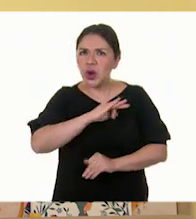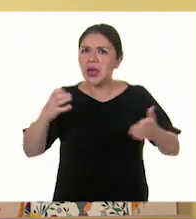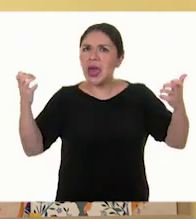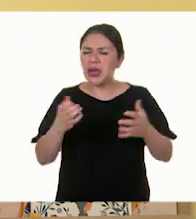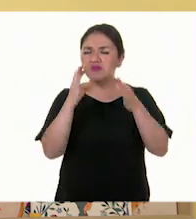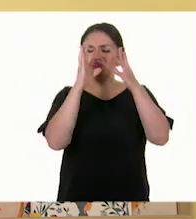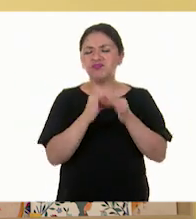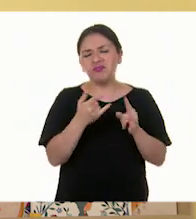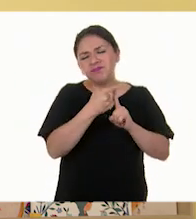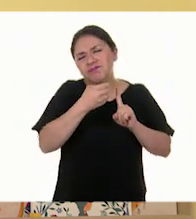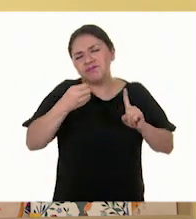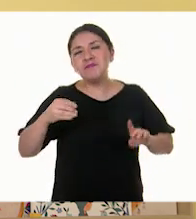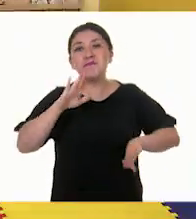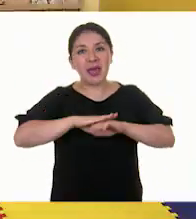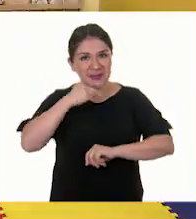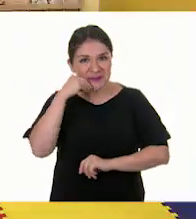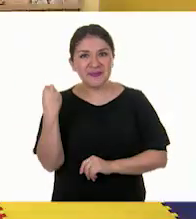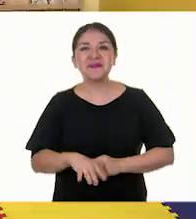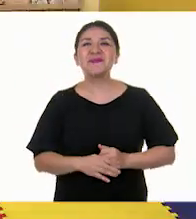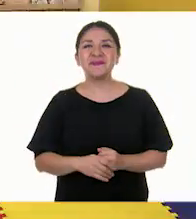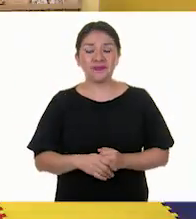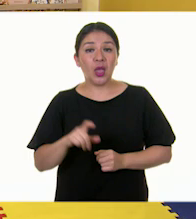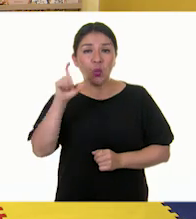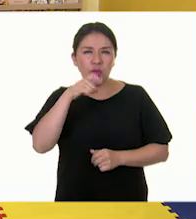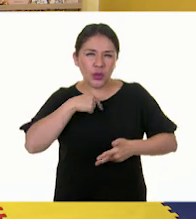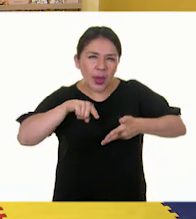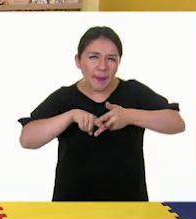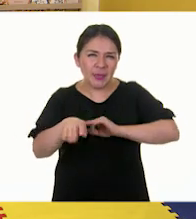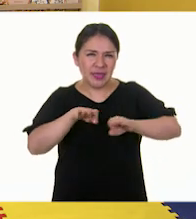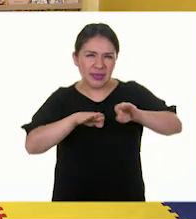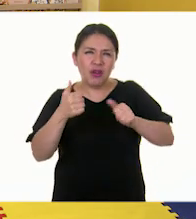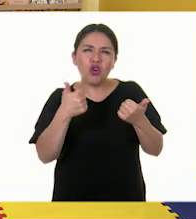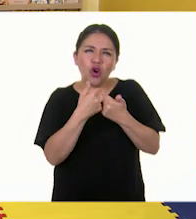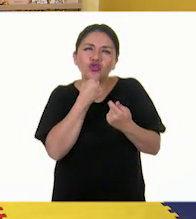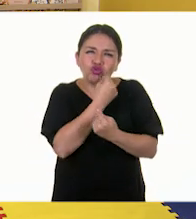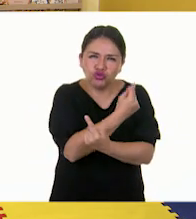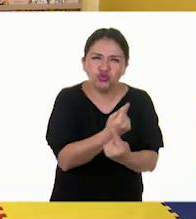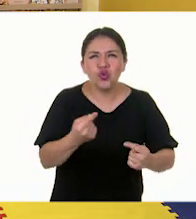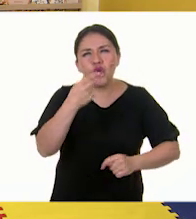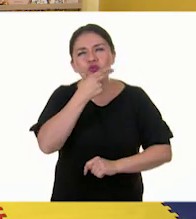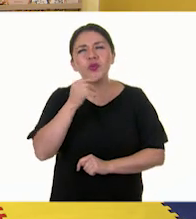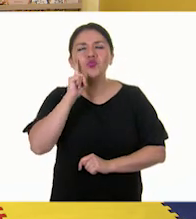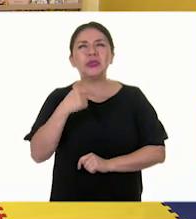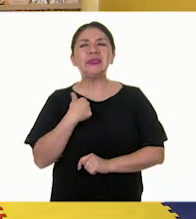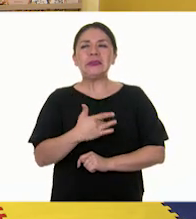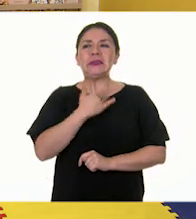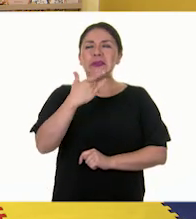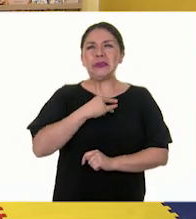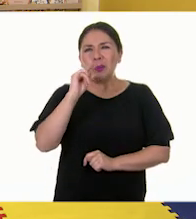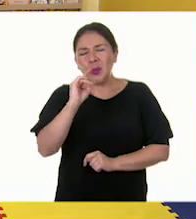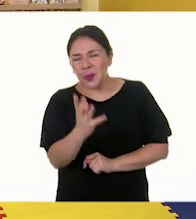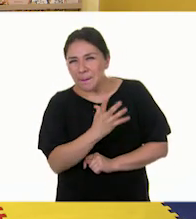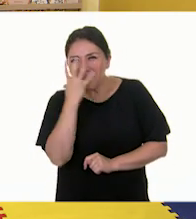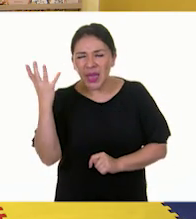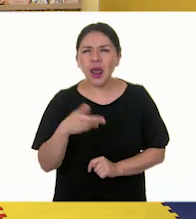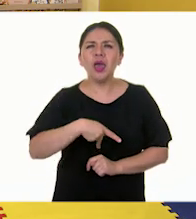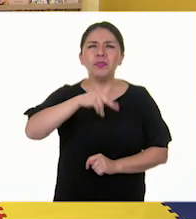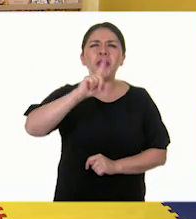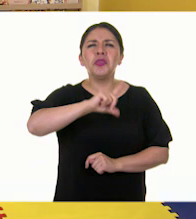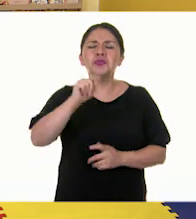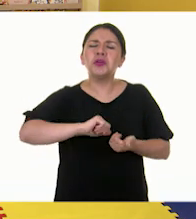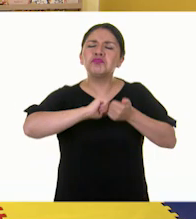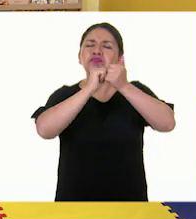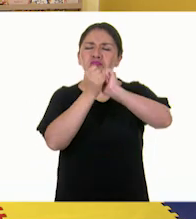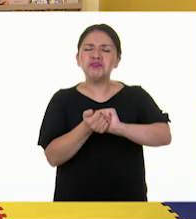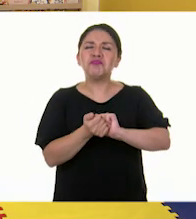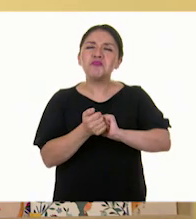ser excelentes narradores. Cuando empecé a trabajar con las niñas y niños, me daba un poco de pena, pero con el tiempo